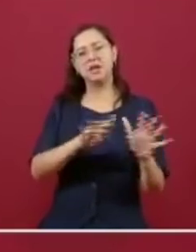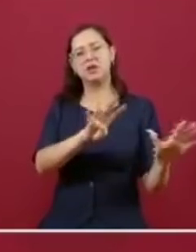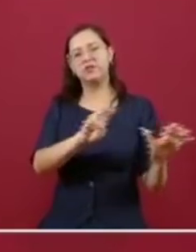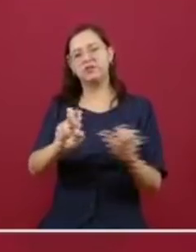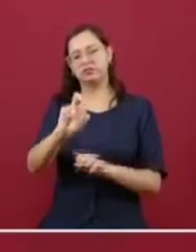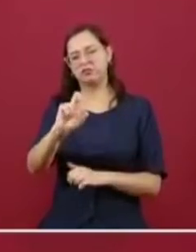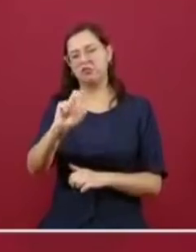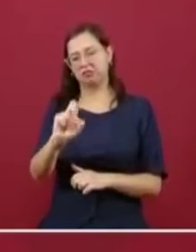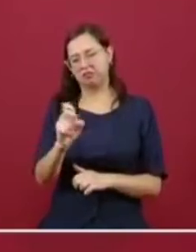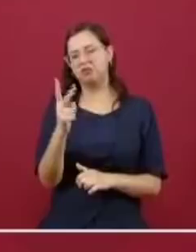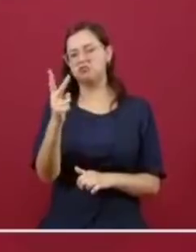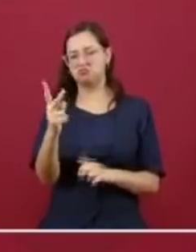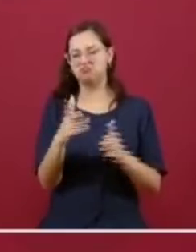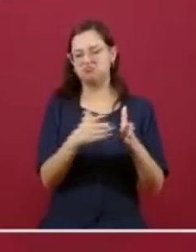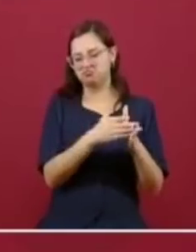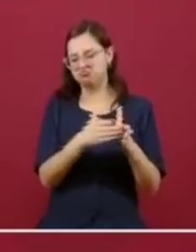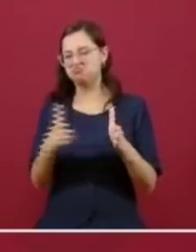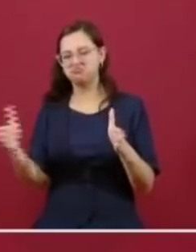1932,